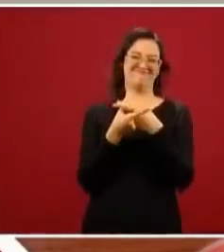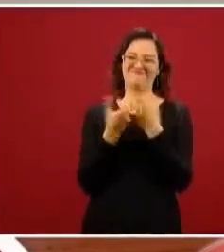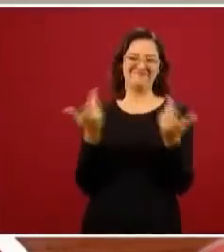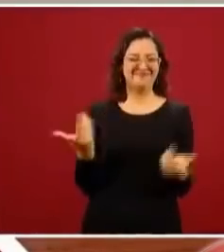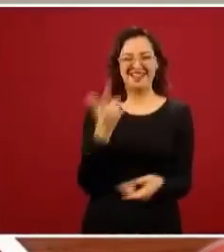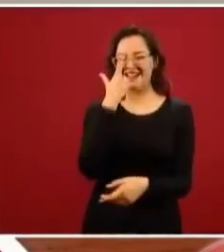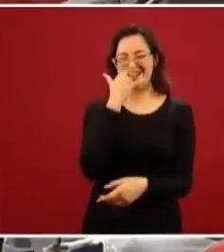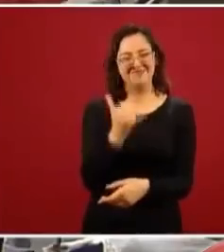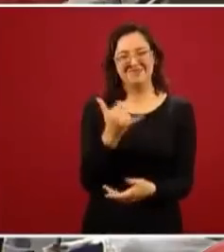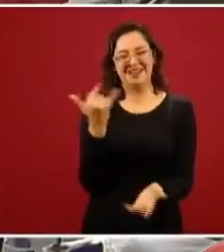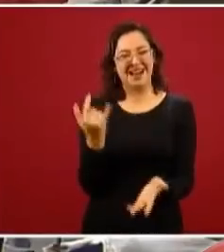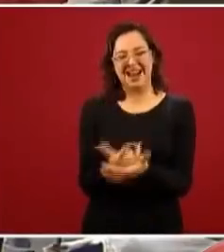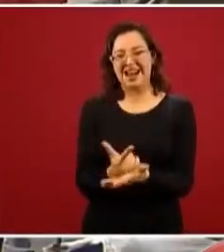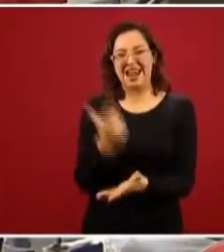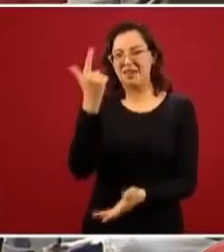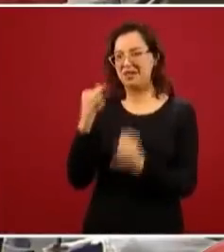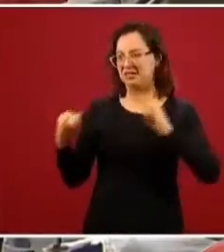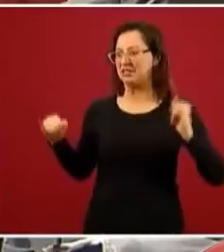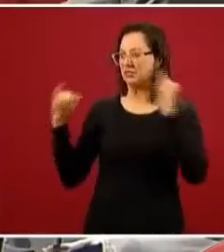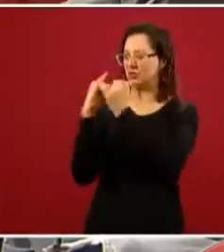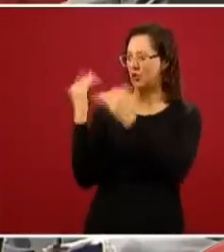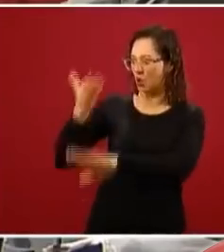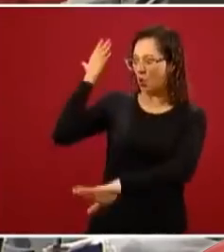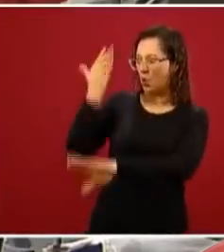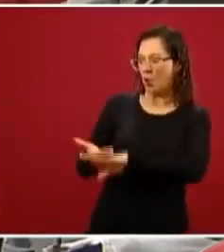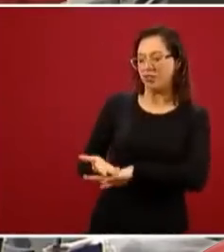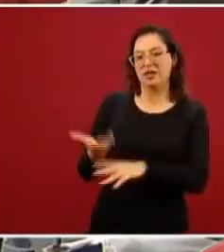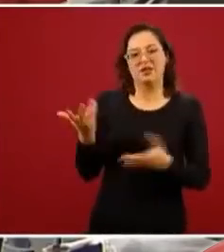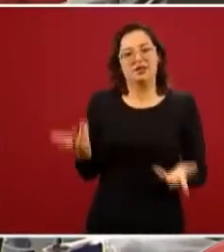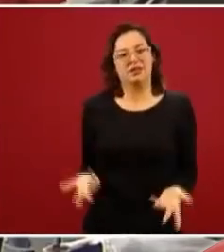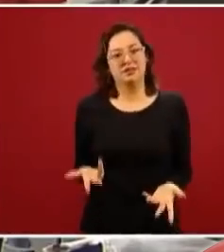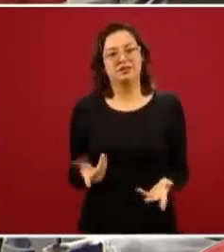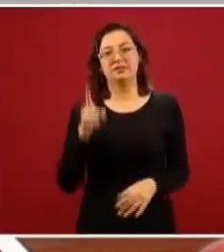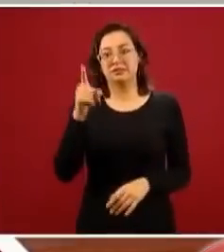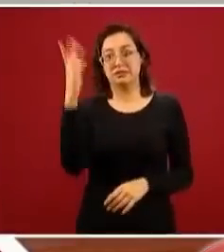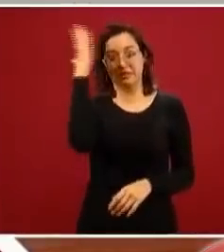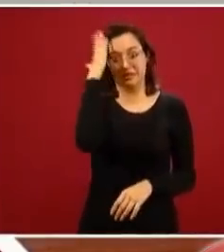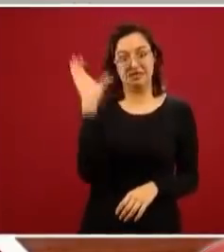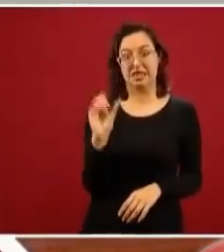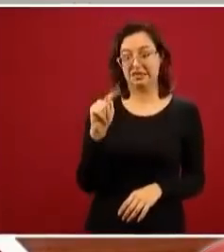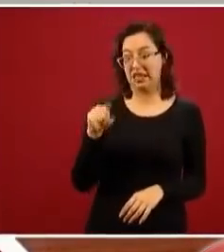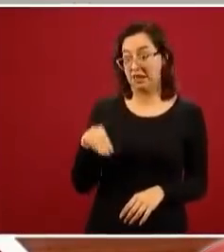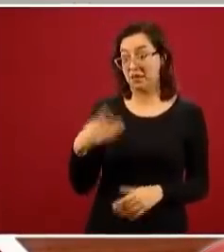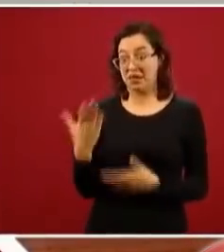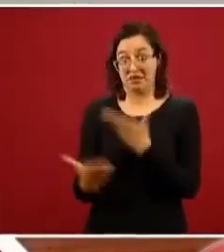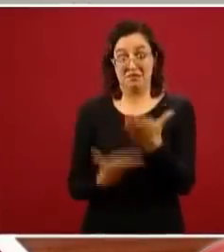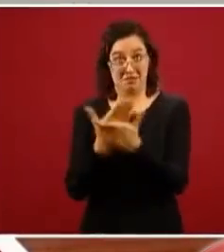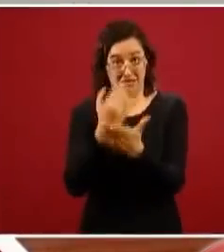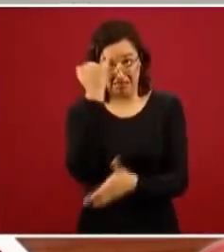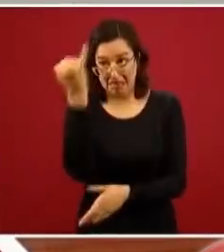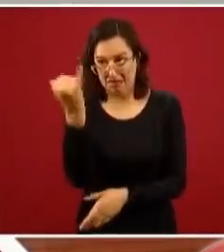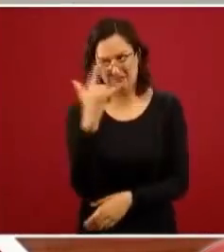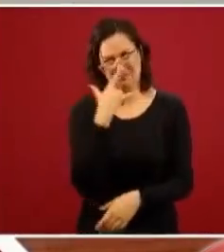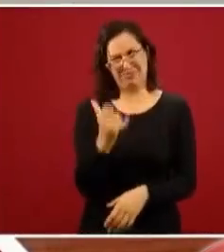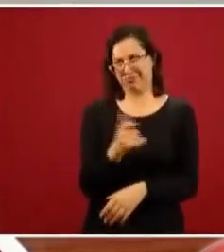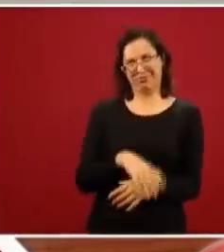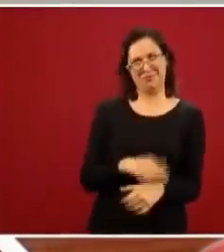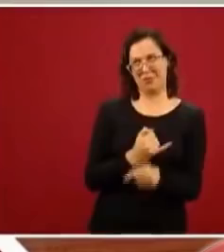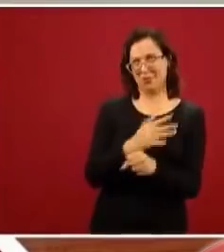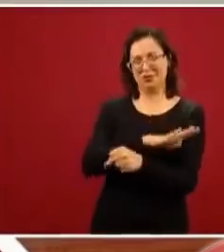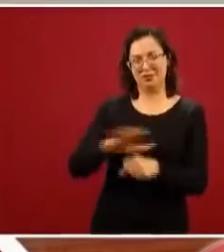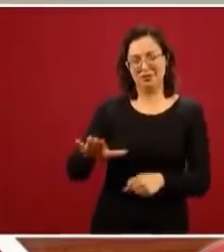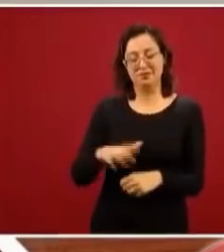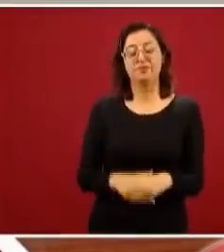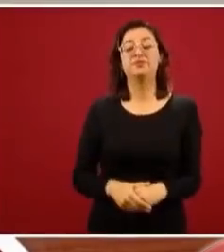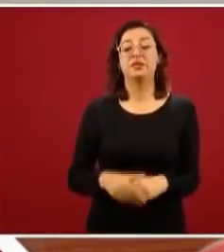fortalecimiento institucional, y me llama mucho la atención honestamente que venga desde el líder de la CTM este planteamiento. En Sonora, en Obregón, a